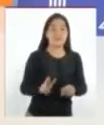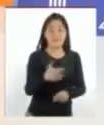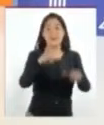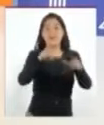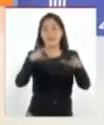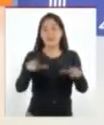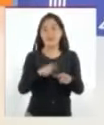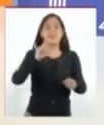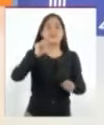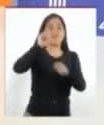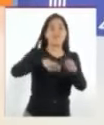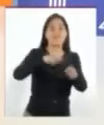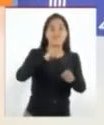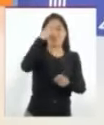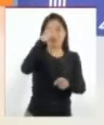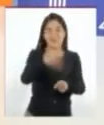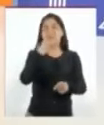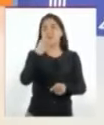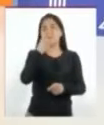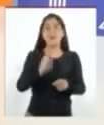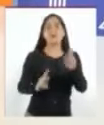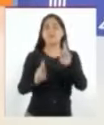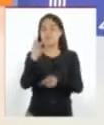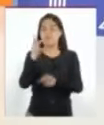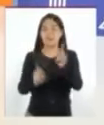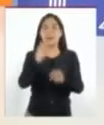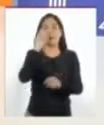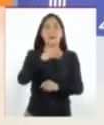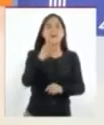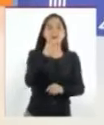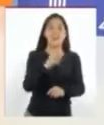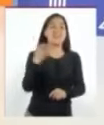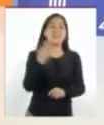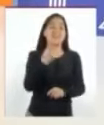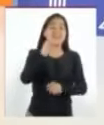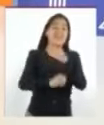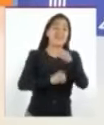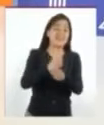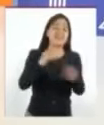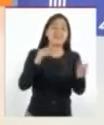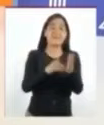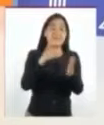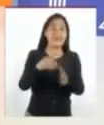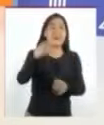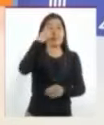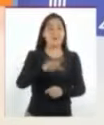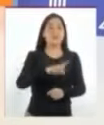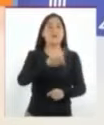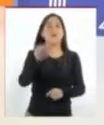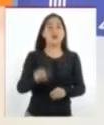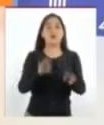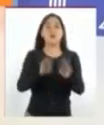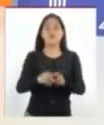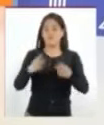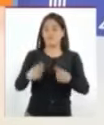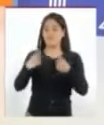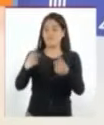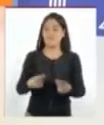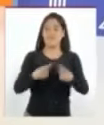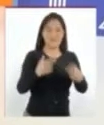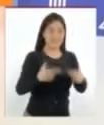y cortaban frutas y hierbas silvestres. Necesitaron varios miles de años para dejar poco a poco esa vida